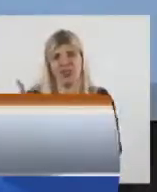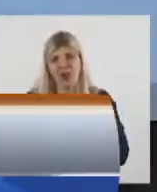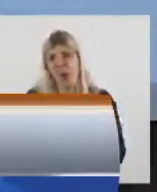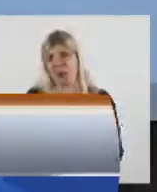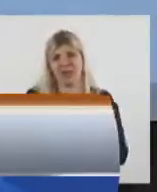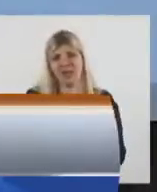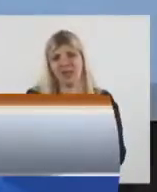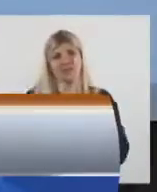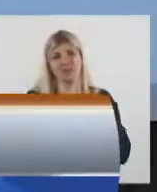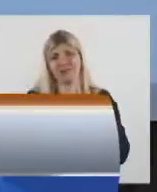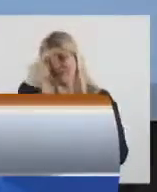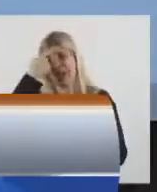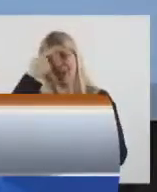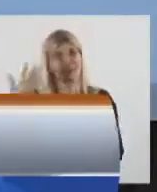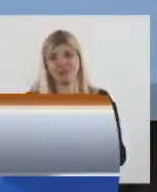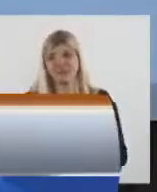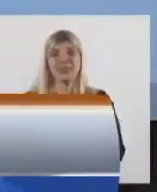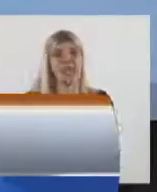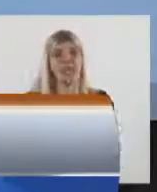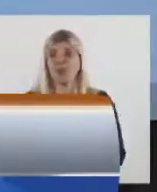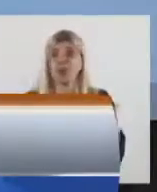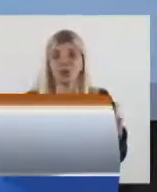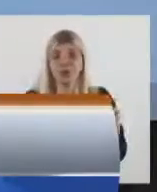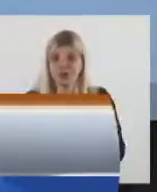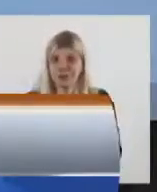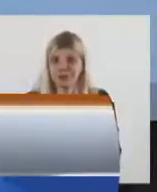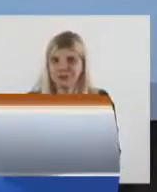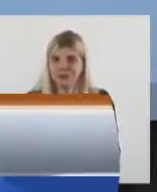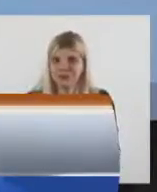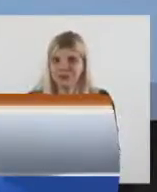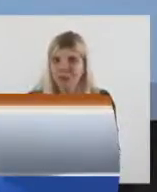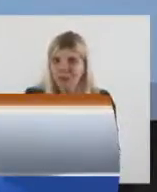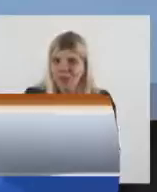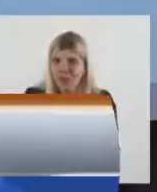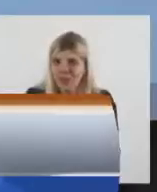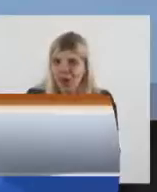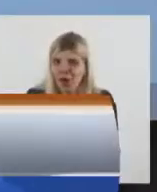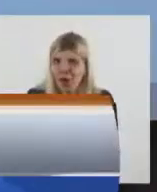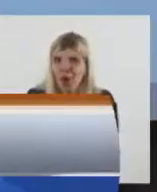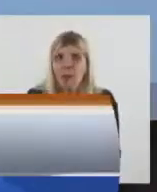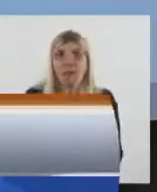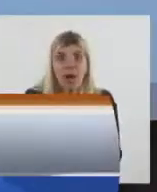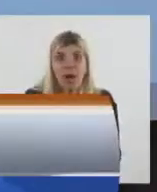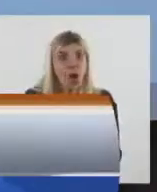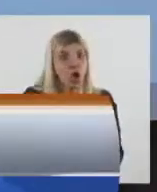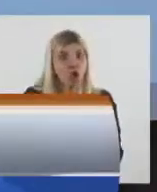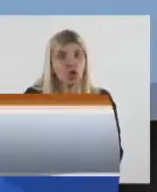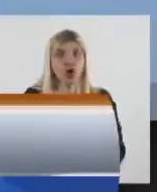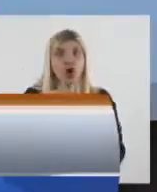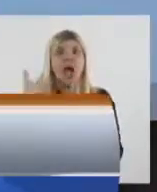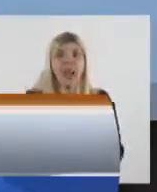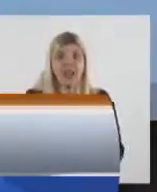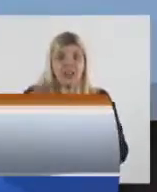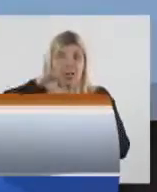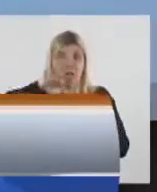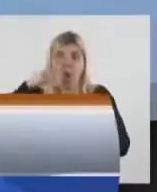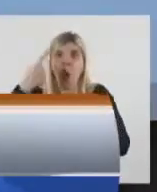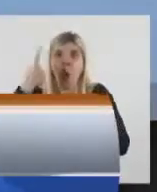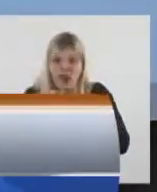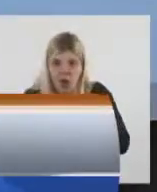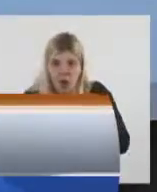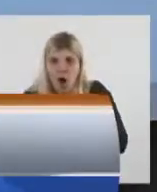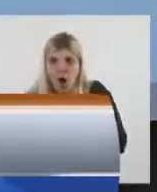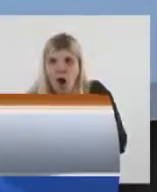yo creo que seguimos bajando estamos muy contentos pero somos el único país del cono sur por lo menos de los periféricos que está bajando